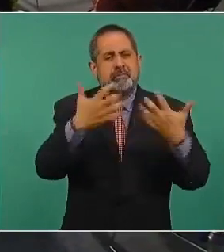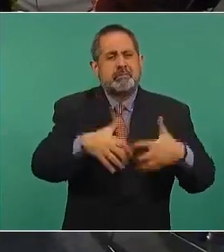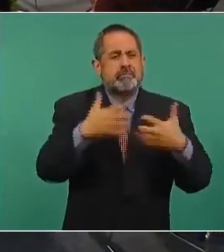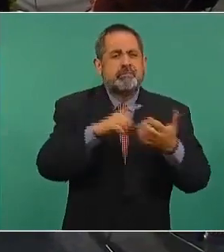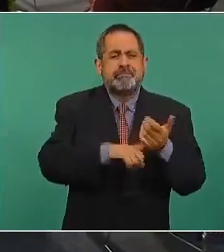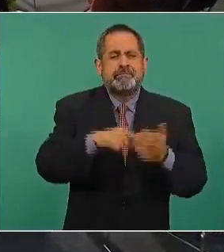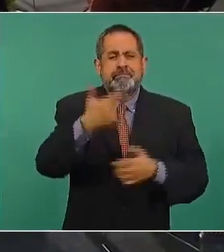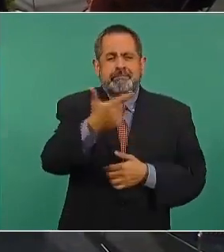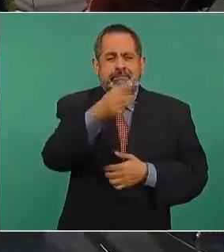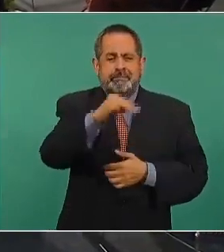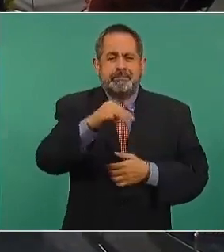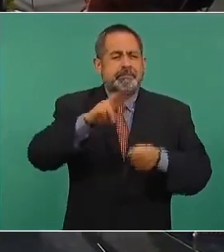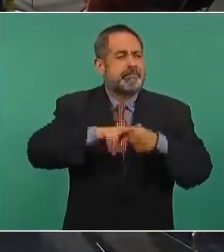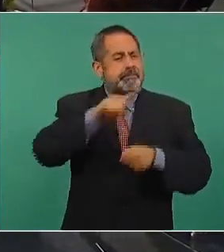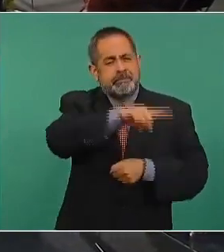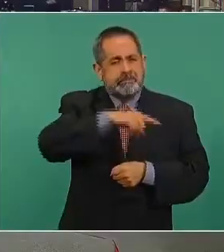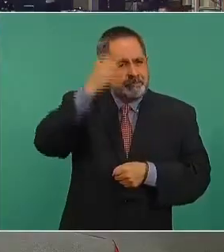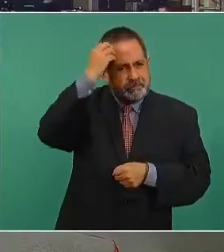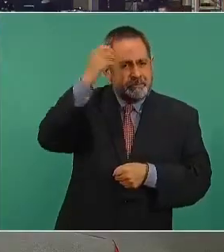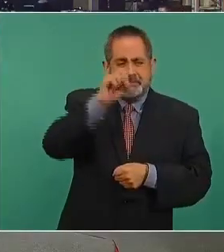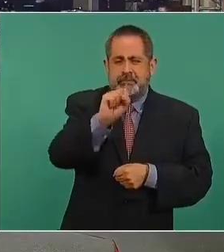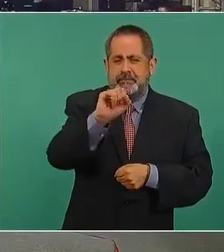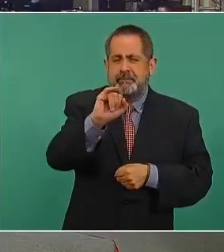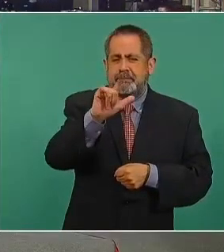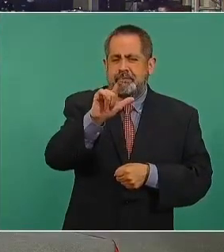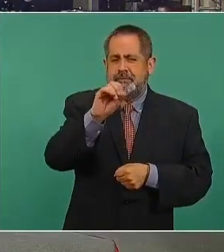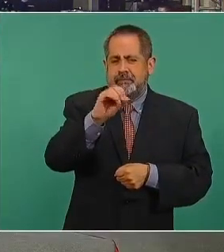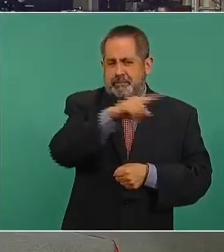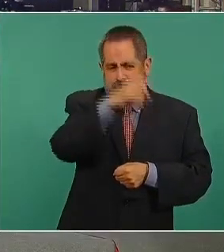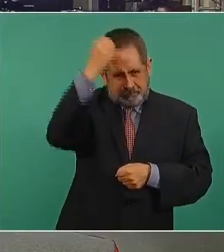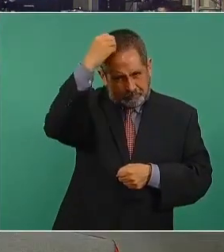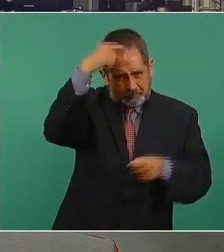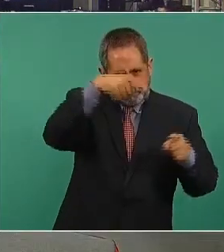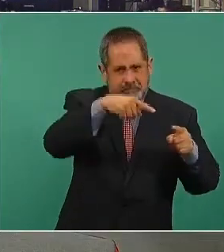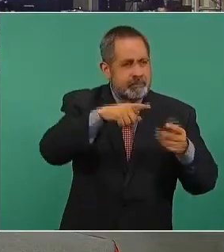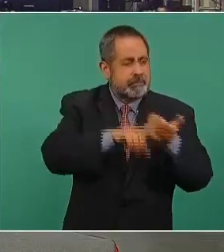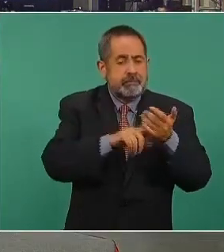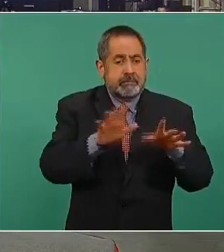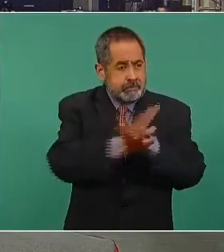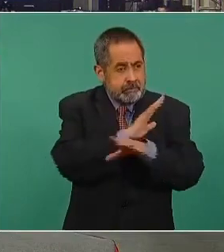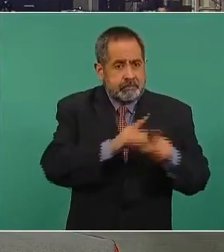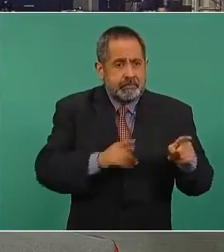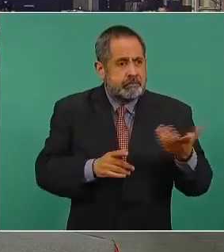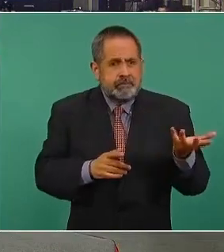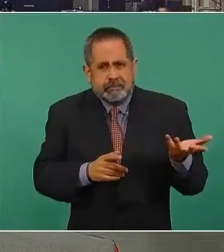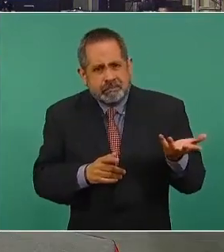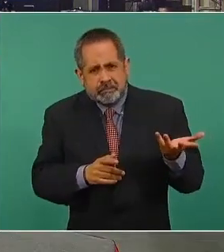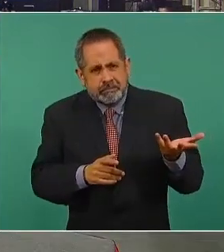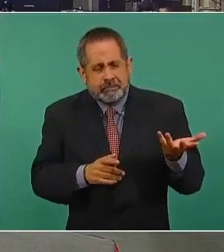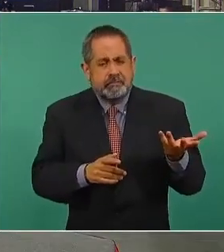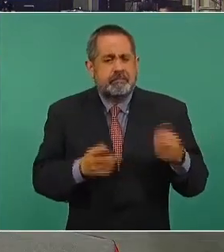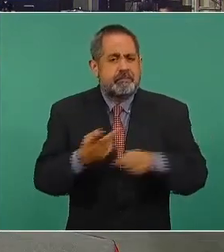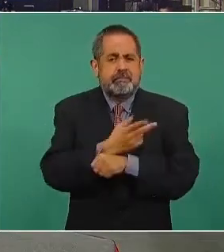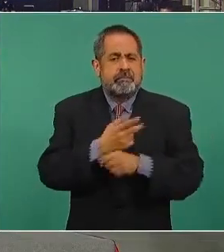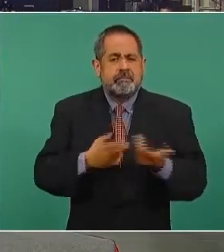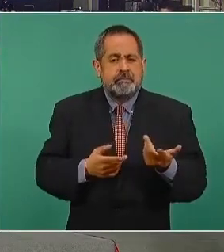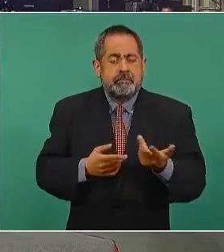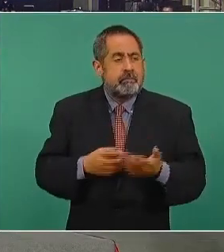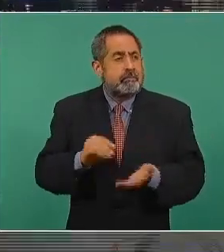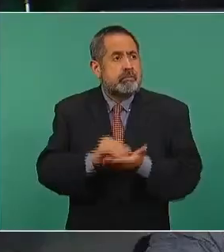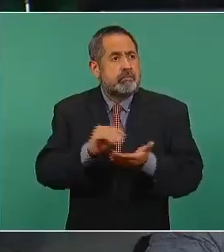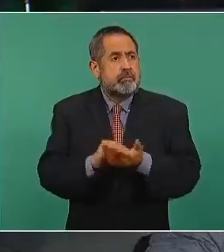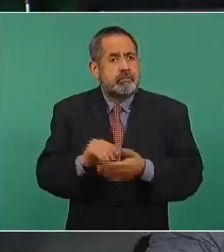Silao. Esto, presidente, es muy significativo porque fíjese que a la fecha hay alrededor de